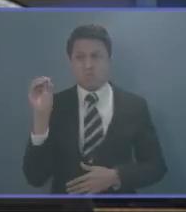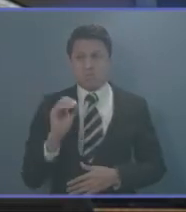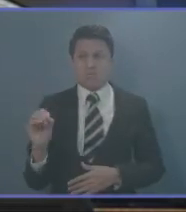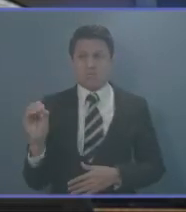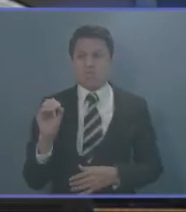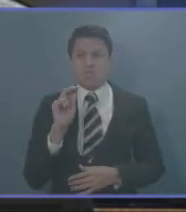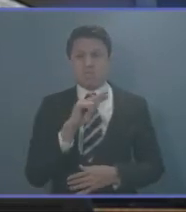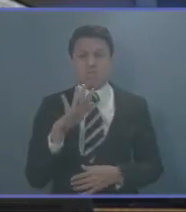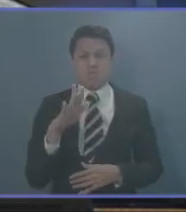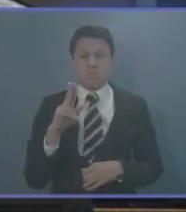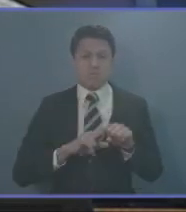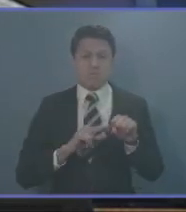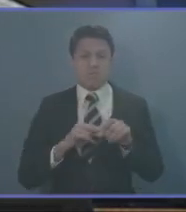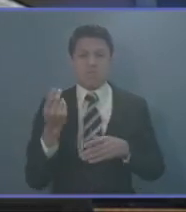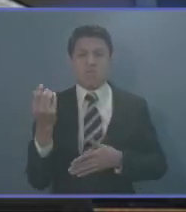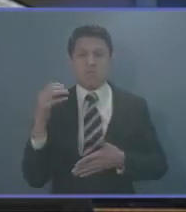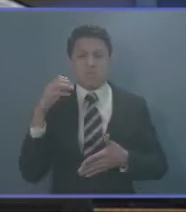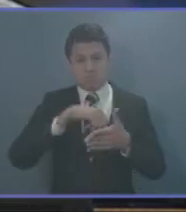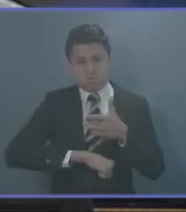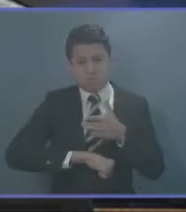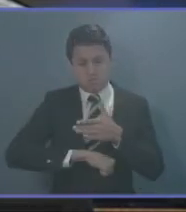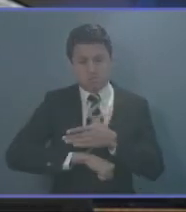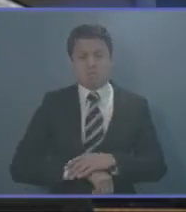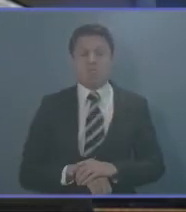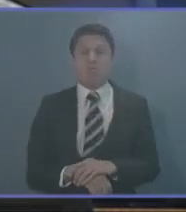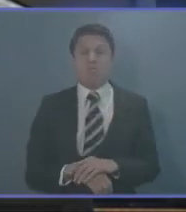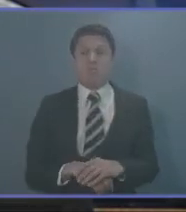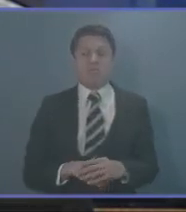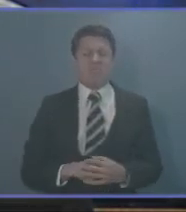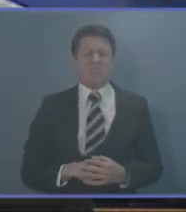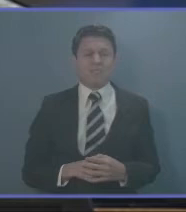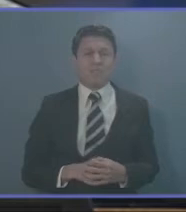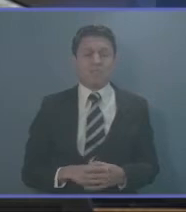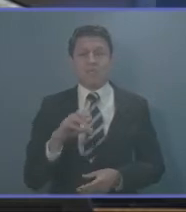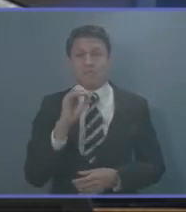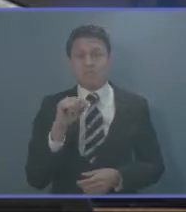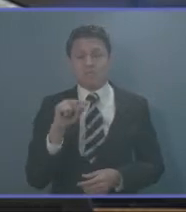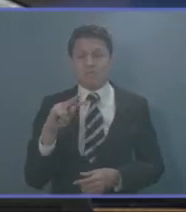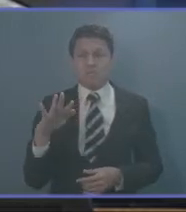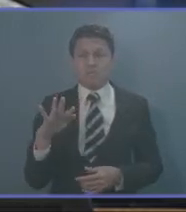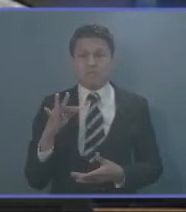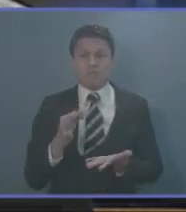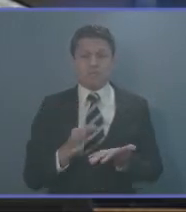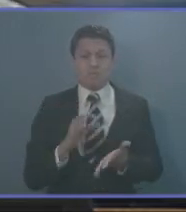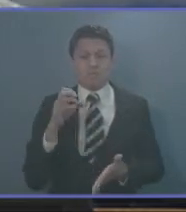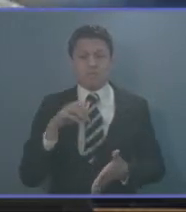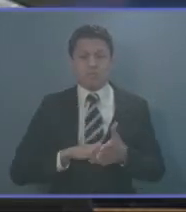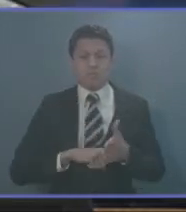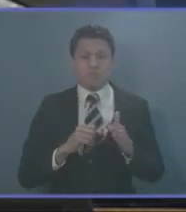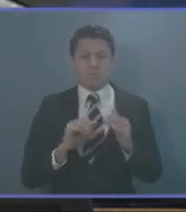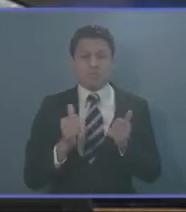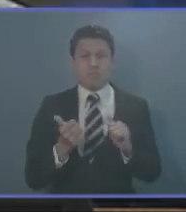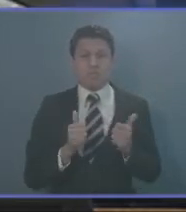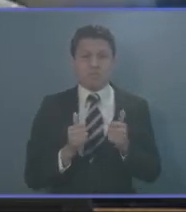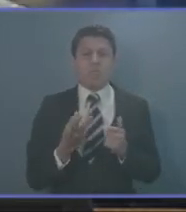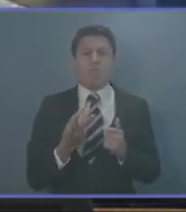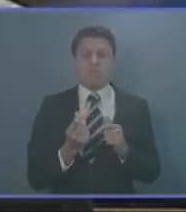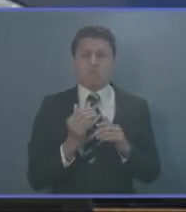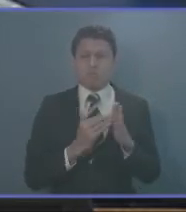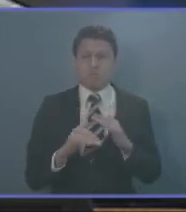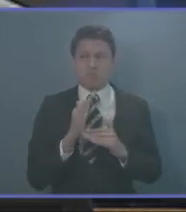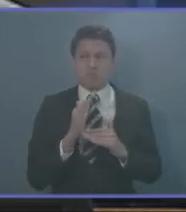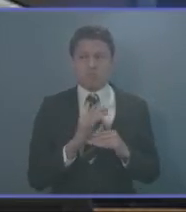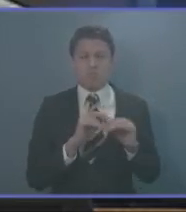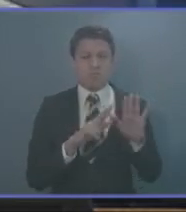dólares, más adicional por cada millar o fracción 0.25 sobre exceso de